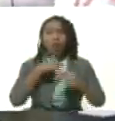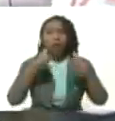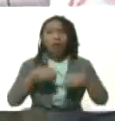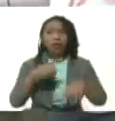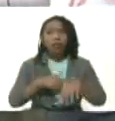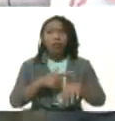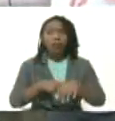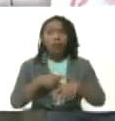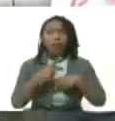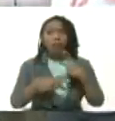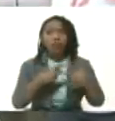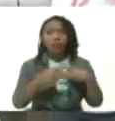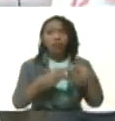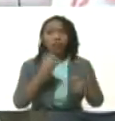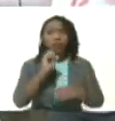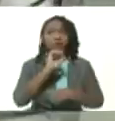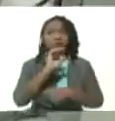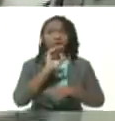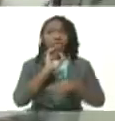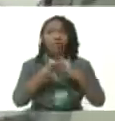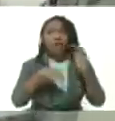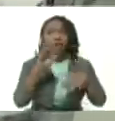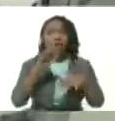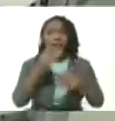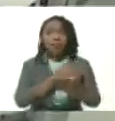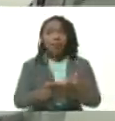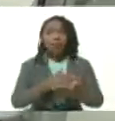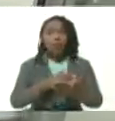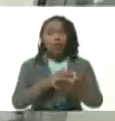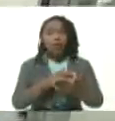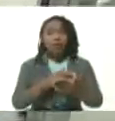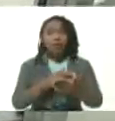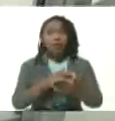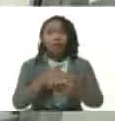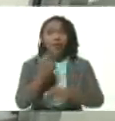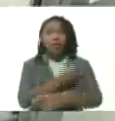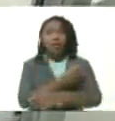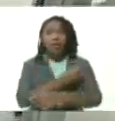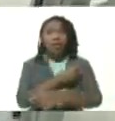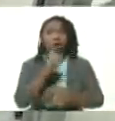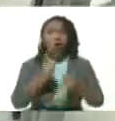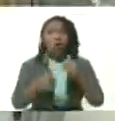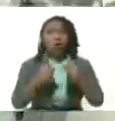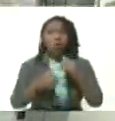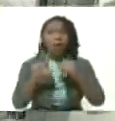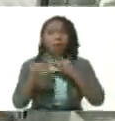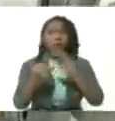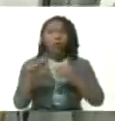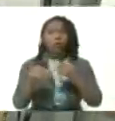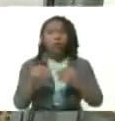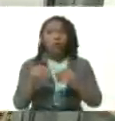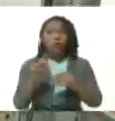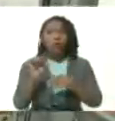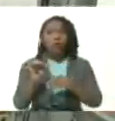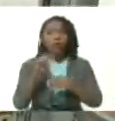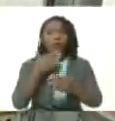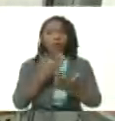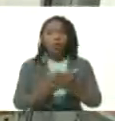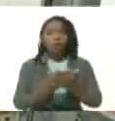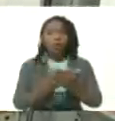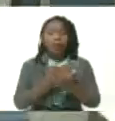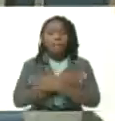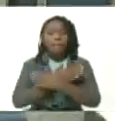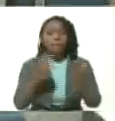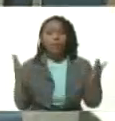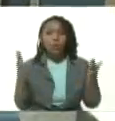momento estamos produciendo más de 13 millones de dosis con las últimas adquisiciones, las moléculas que gracias a su